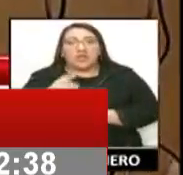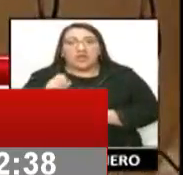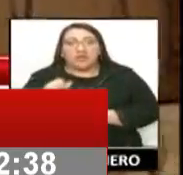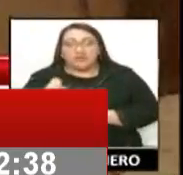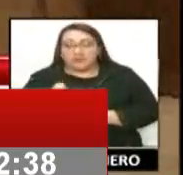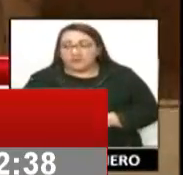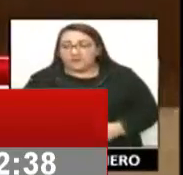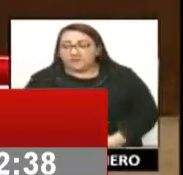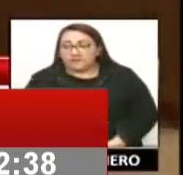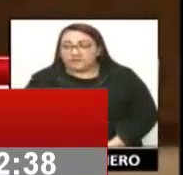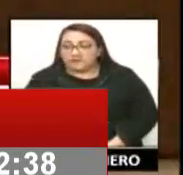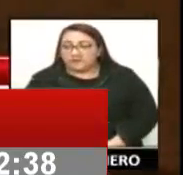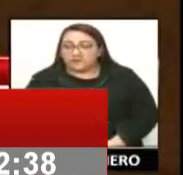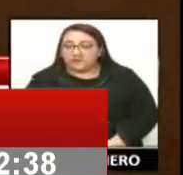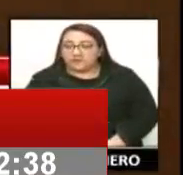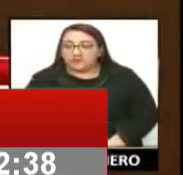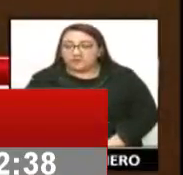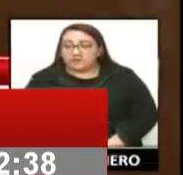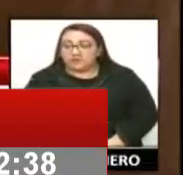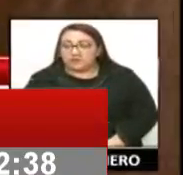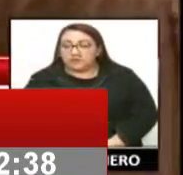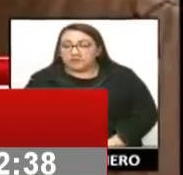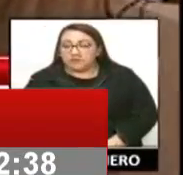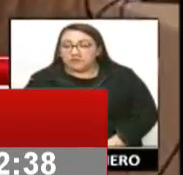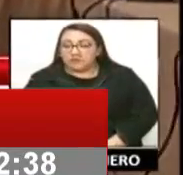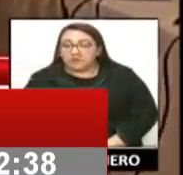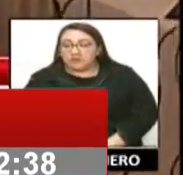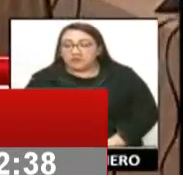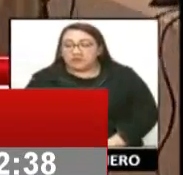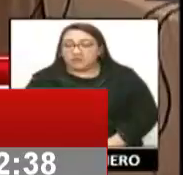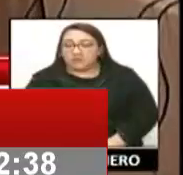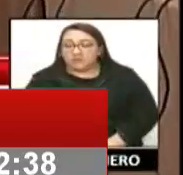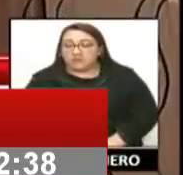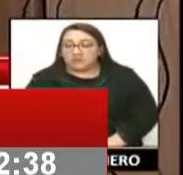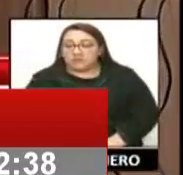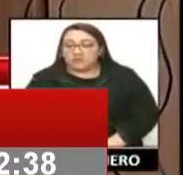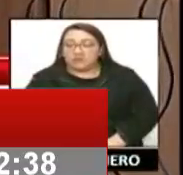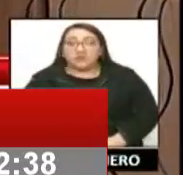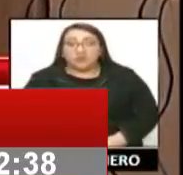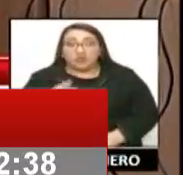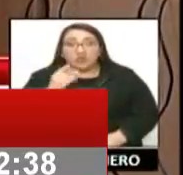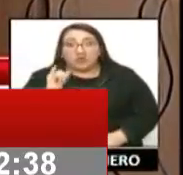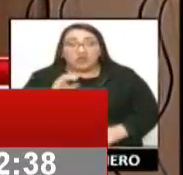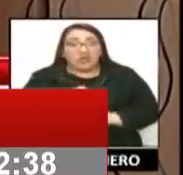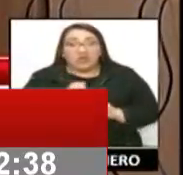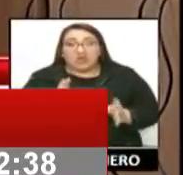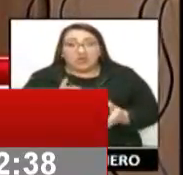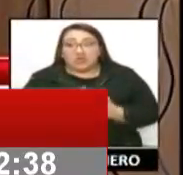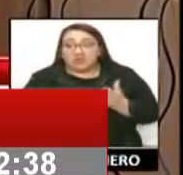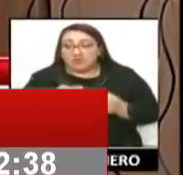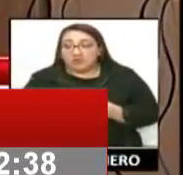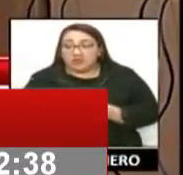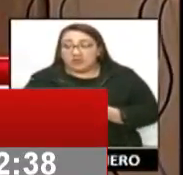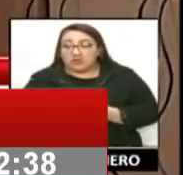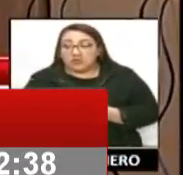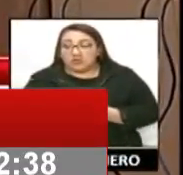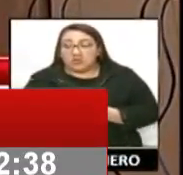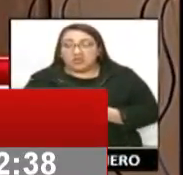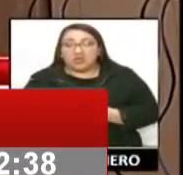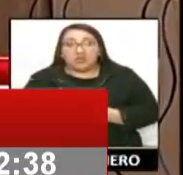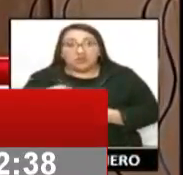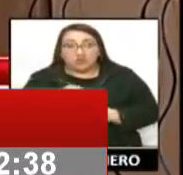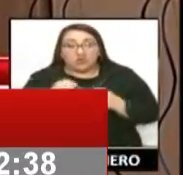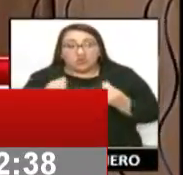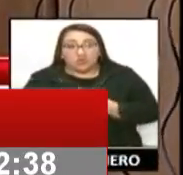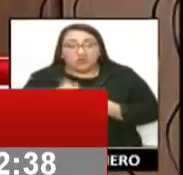Beteta, yo estoy registrando la posición de las bancadas. La suya no ha quedado clara, a menos que... La posición de nuestra